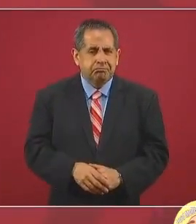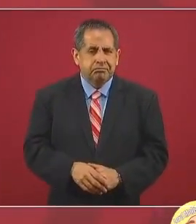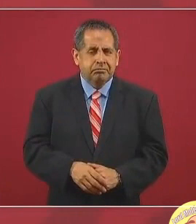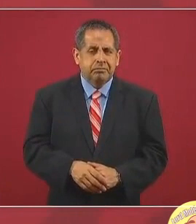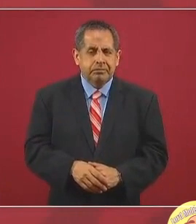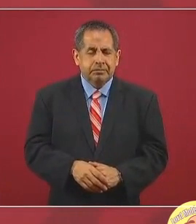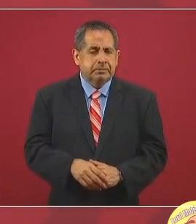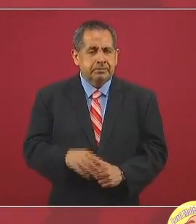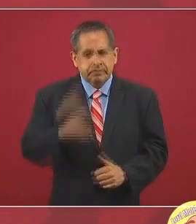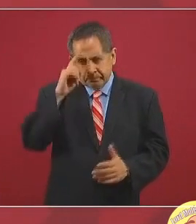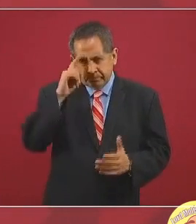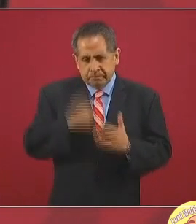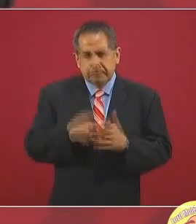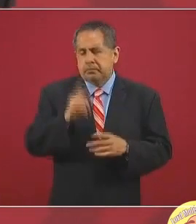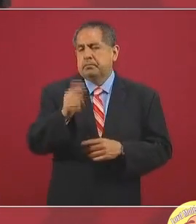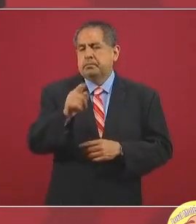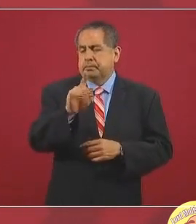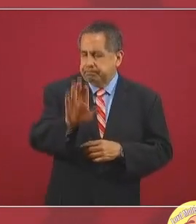yo creo que con la detención